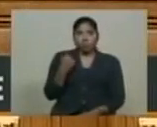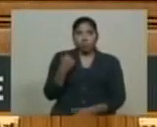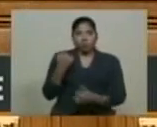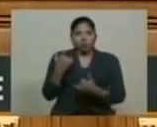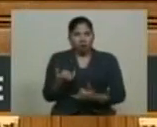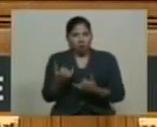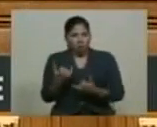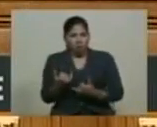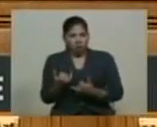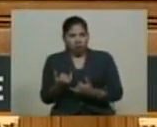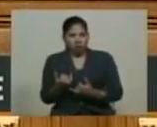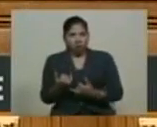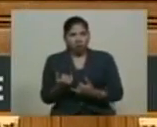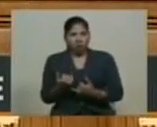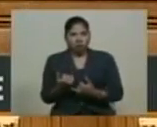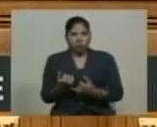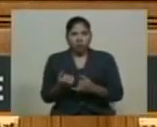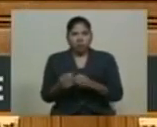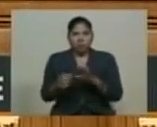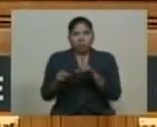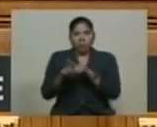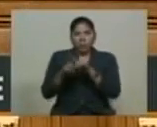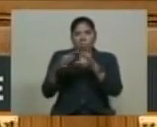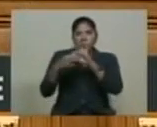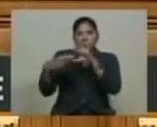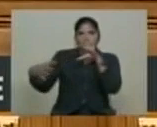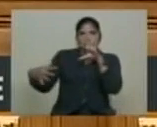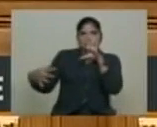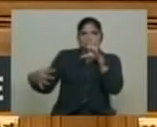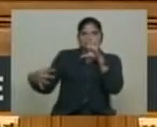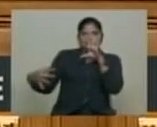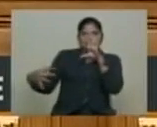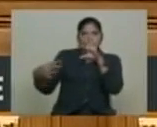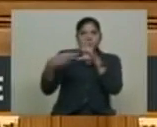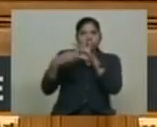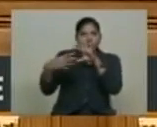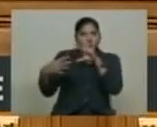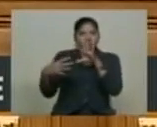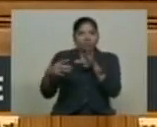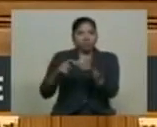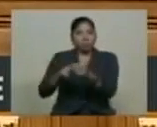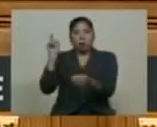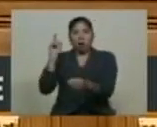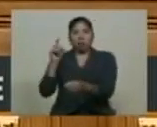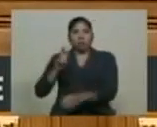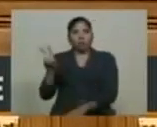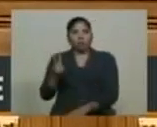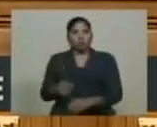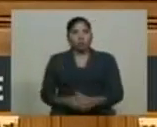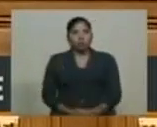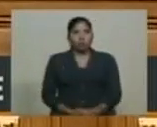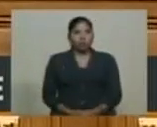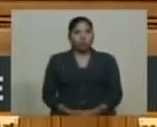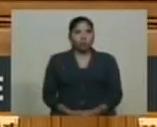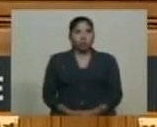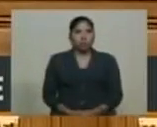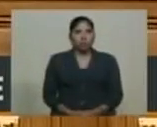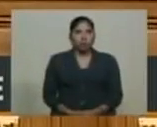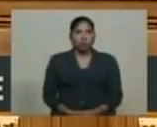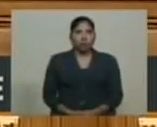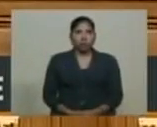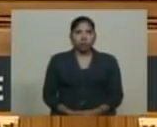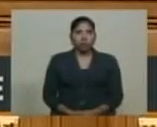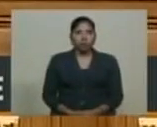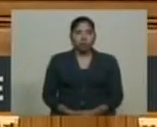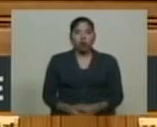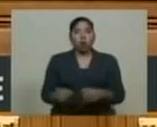aislamiento. El mismo que intentan, pero no logran, ni en la subordinada Organización de Estados